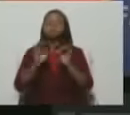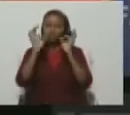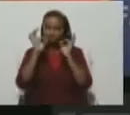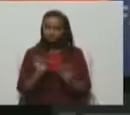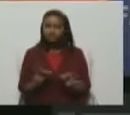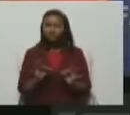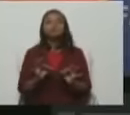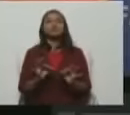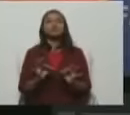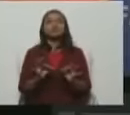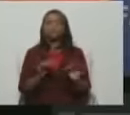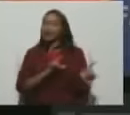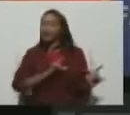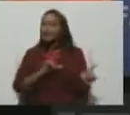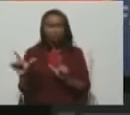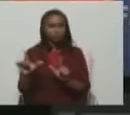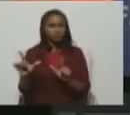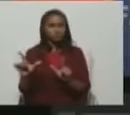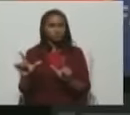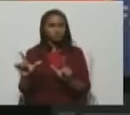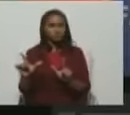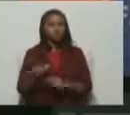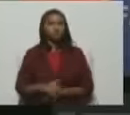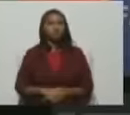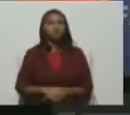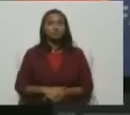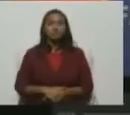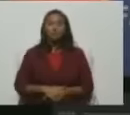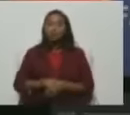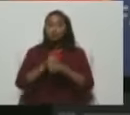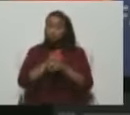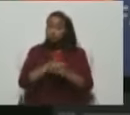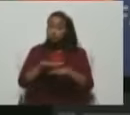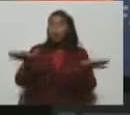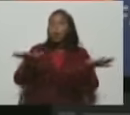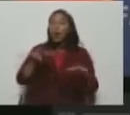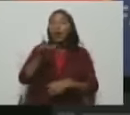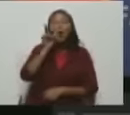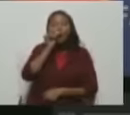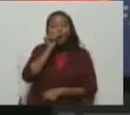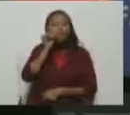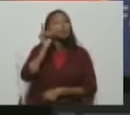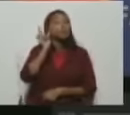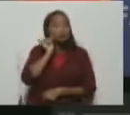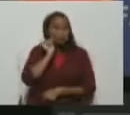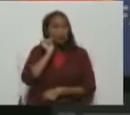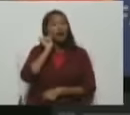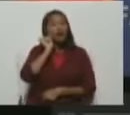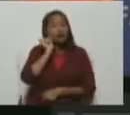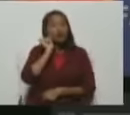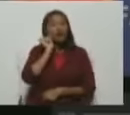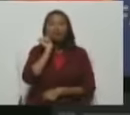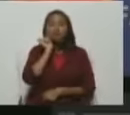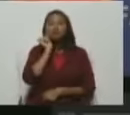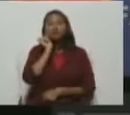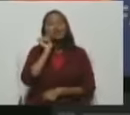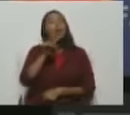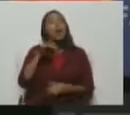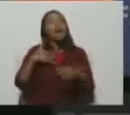la mesa servida. Este despliegue de hombres y mujeres no es otra cosa sino un evento más. Lo